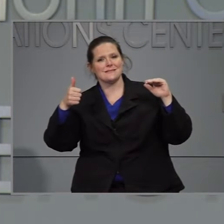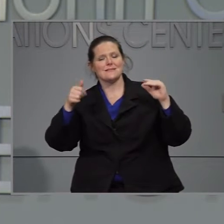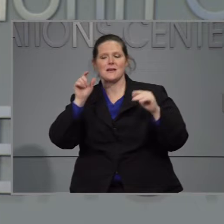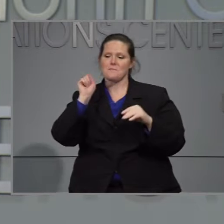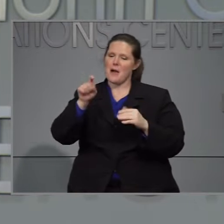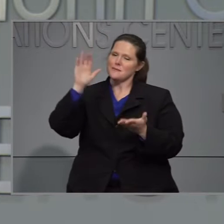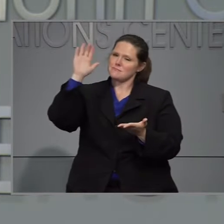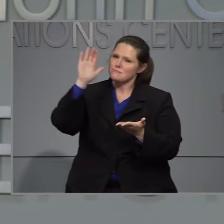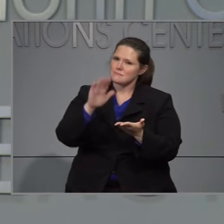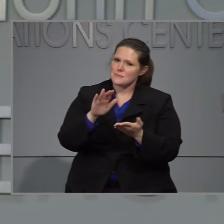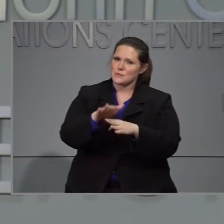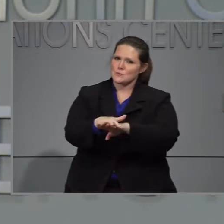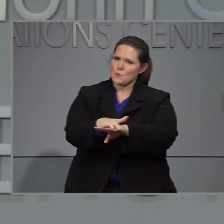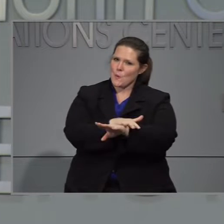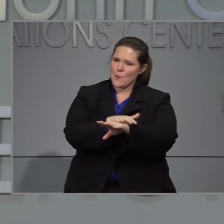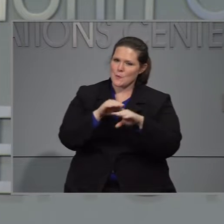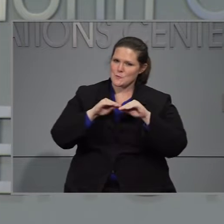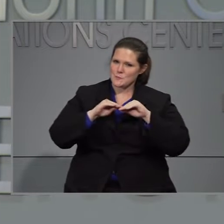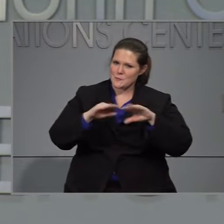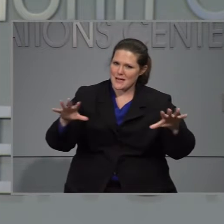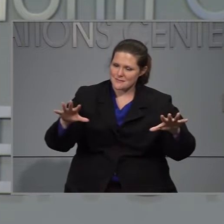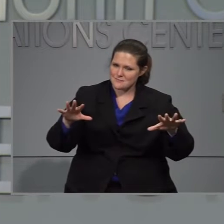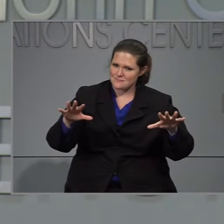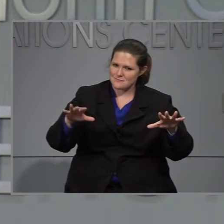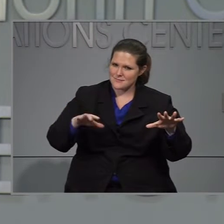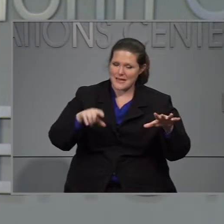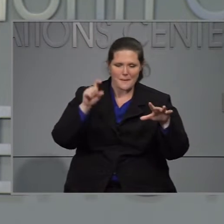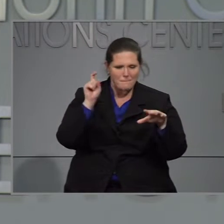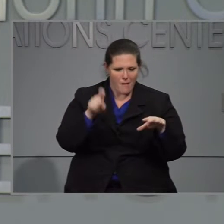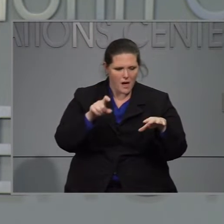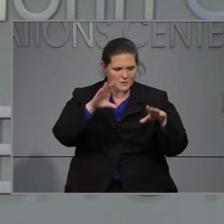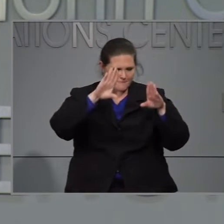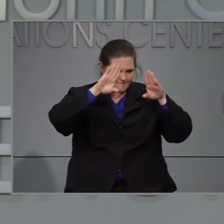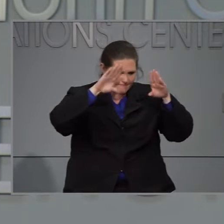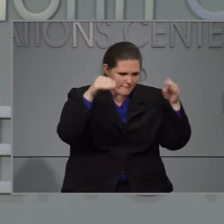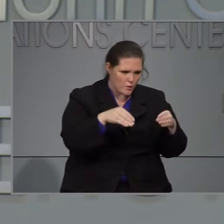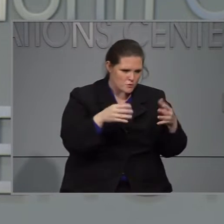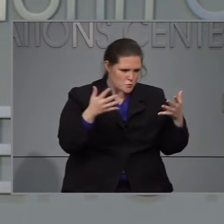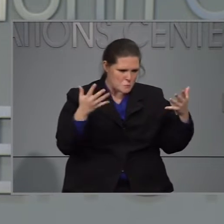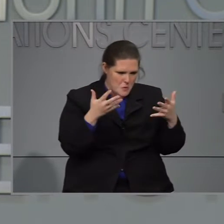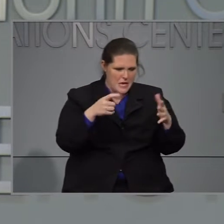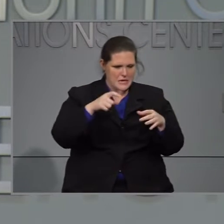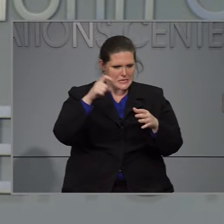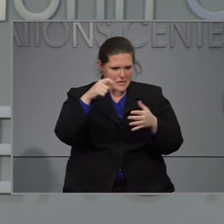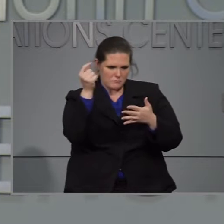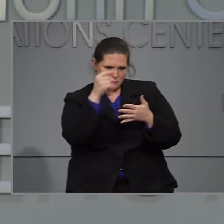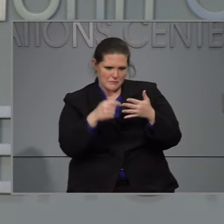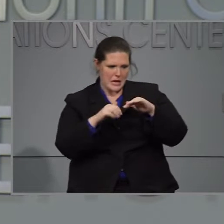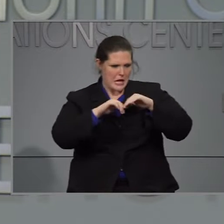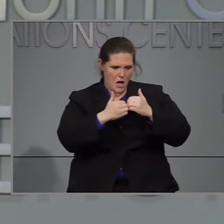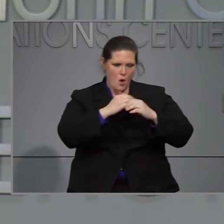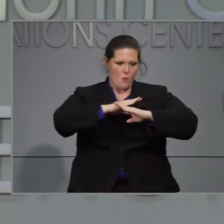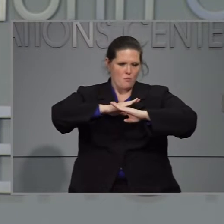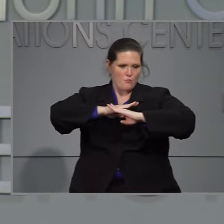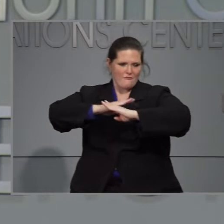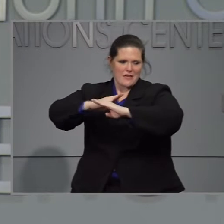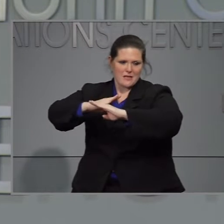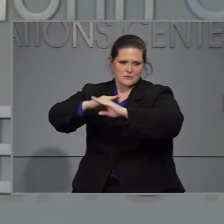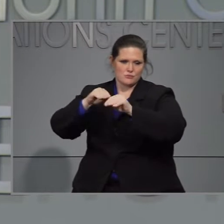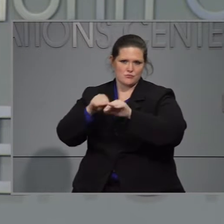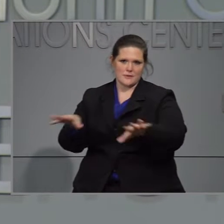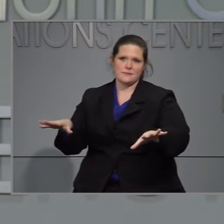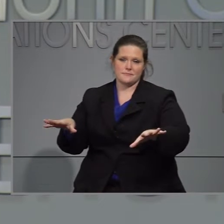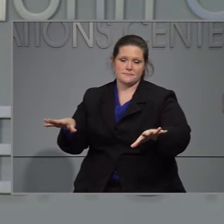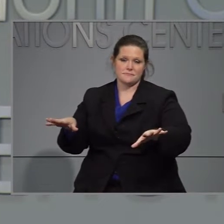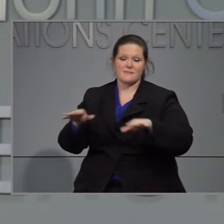virus requiere de estrategias puntuales para bajar el riesgo de transmisión. Y para este fin, y para reducir el